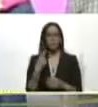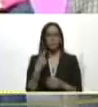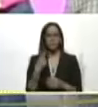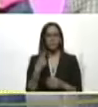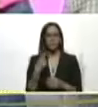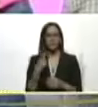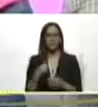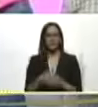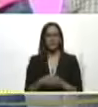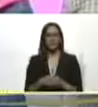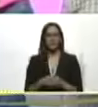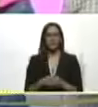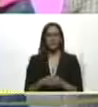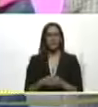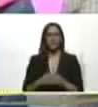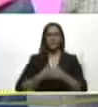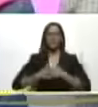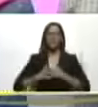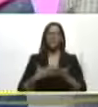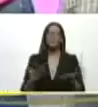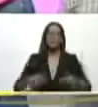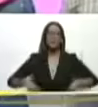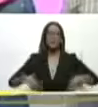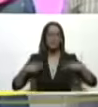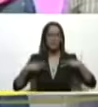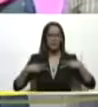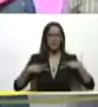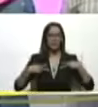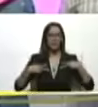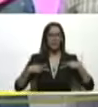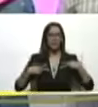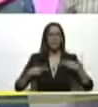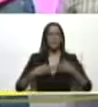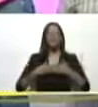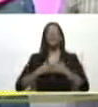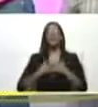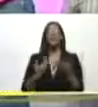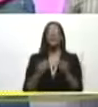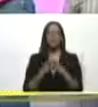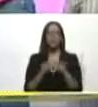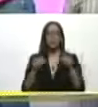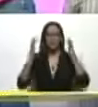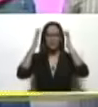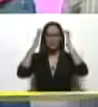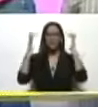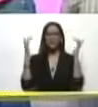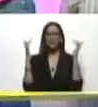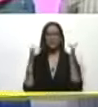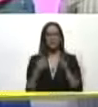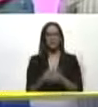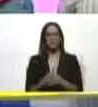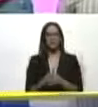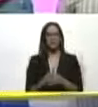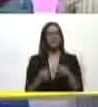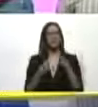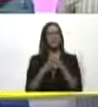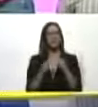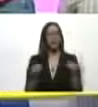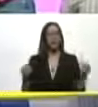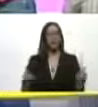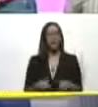que pondré mi vida pondré toda mi inteligencia y todo mi